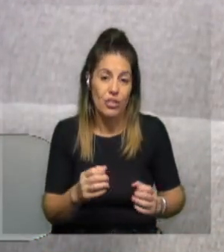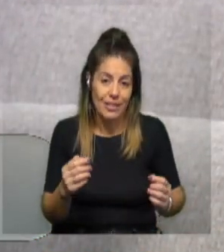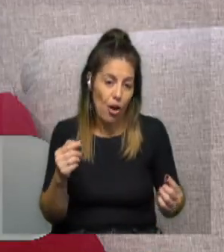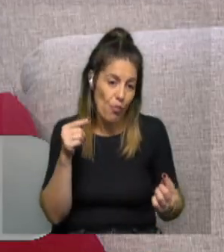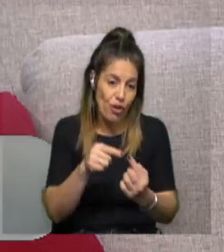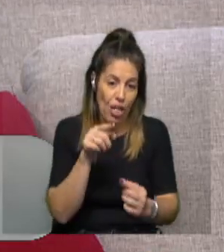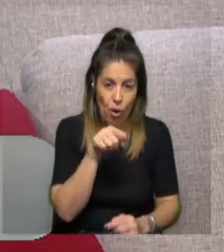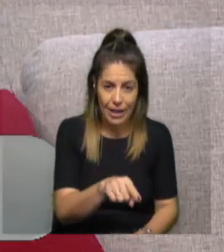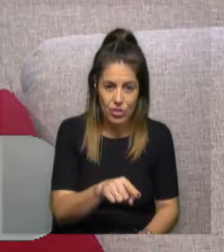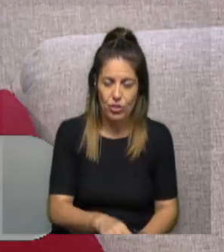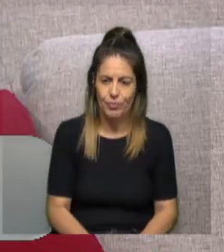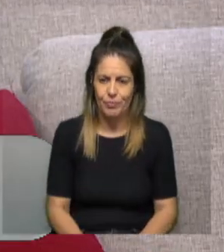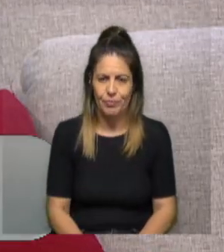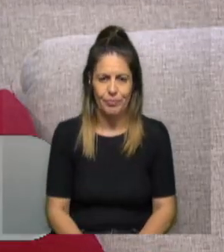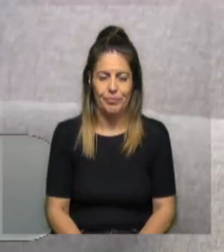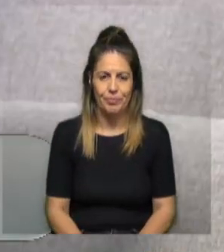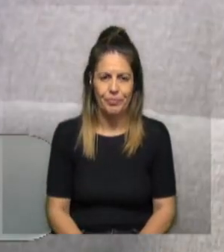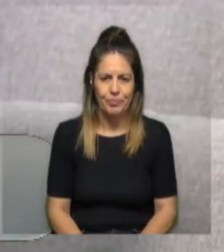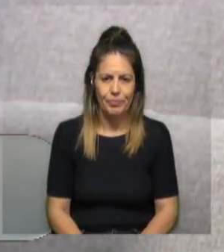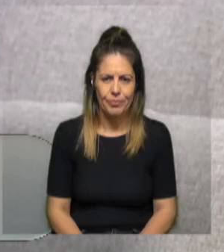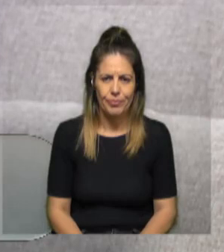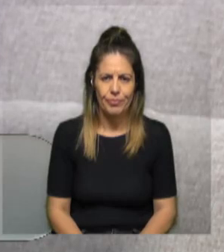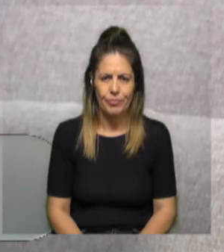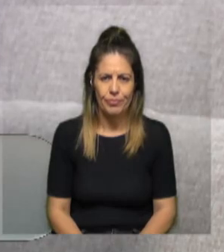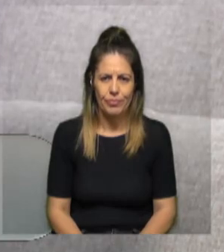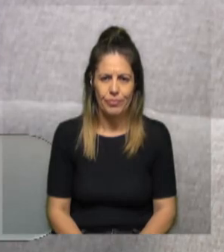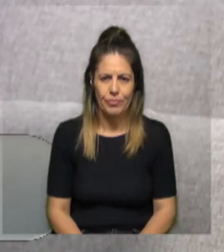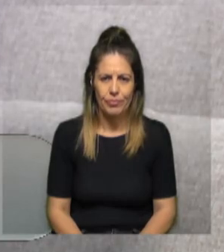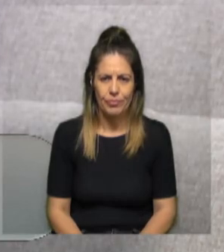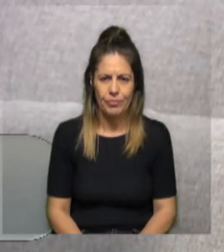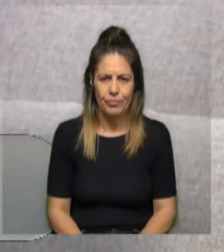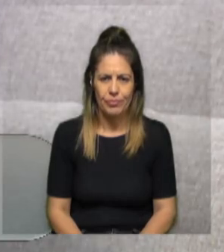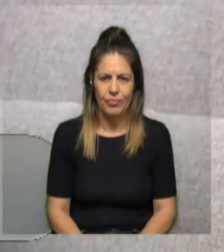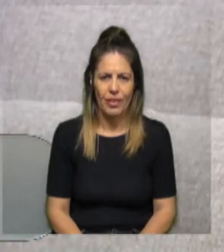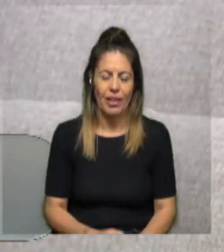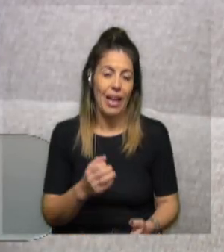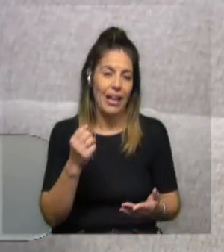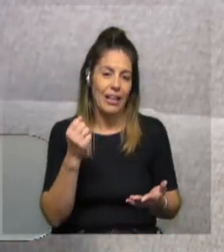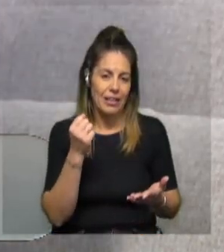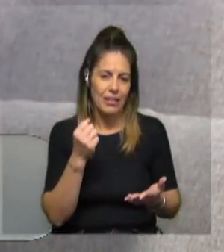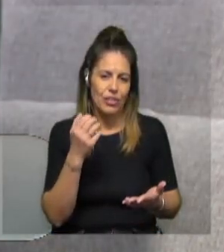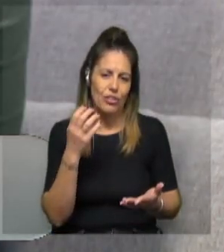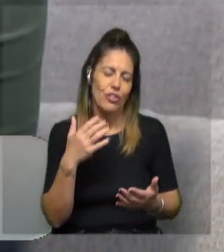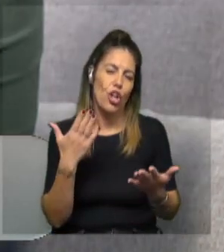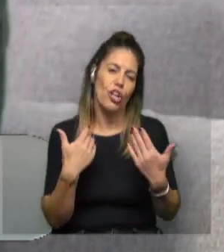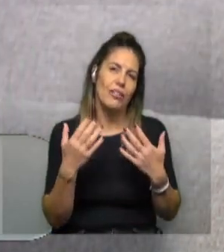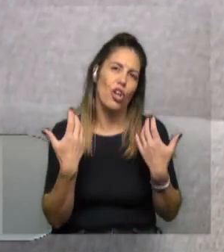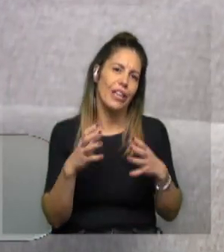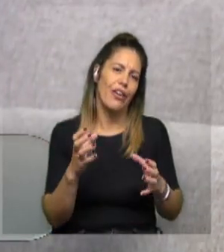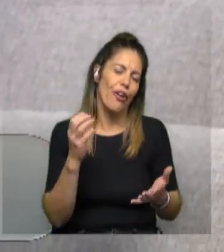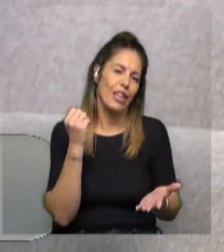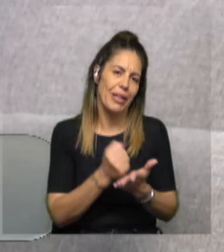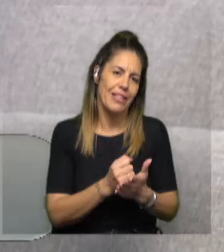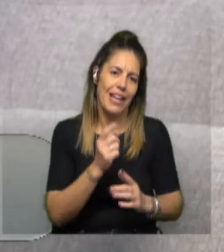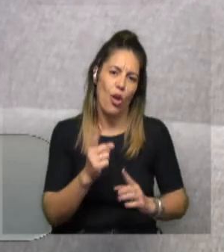Lo estigmatizaste igual, pero sí. Sí, ya lo sé, pero la estigmatización es una buena. Ah, es una buena, es una buena. No. Bueno,